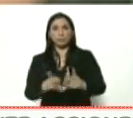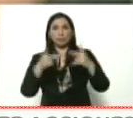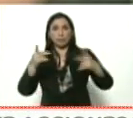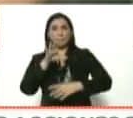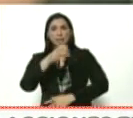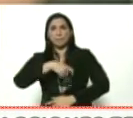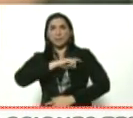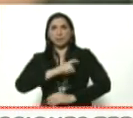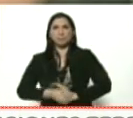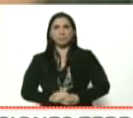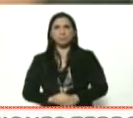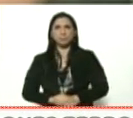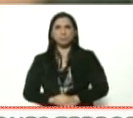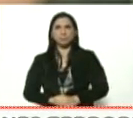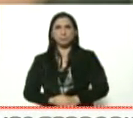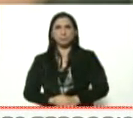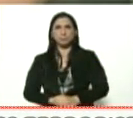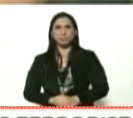de España.